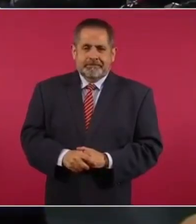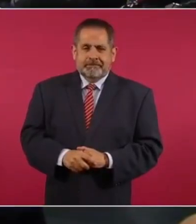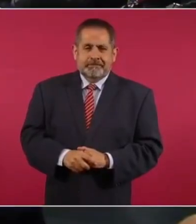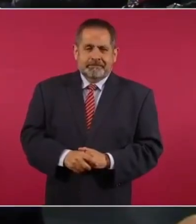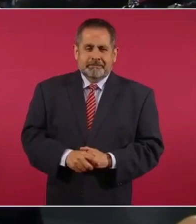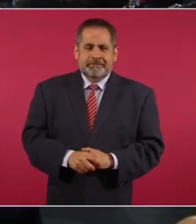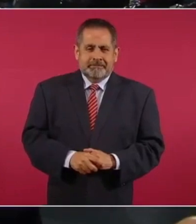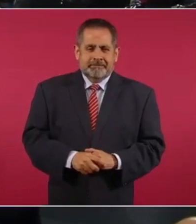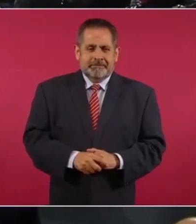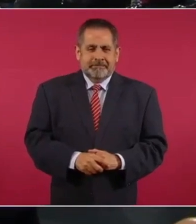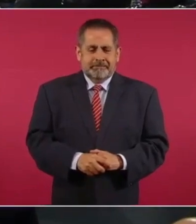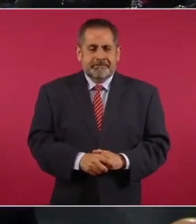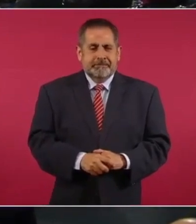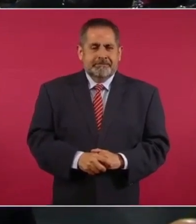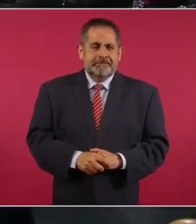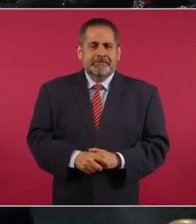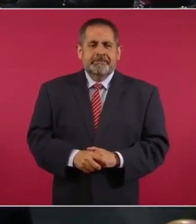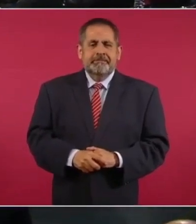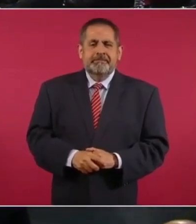tienen